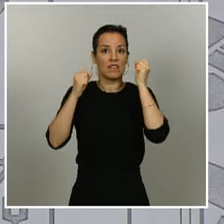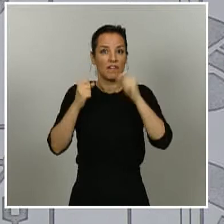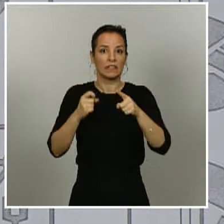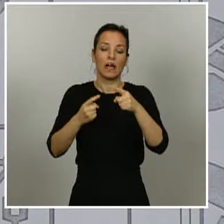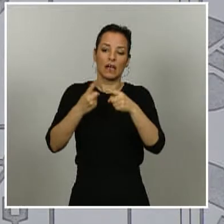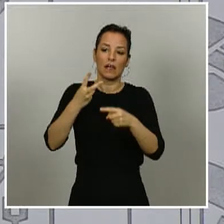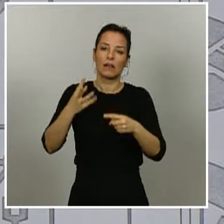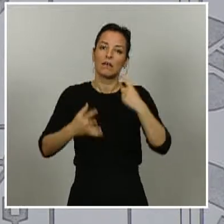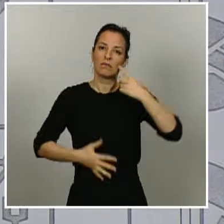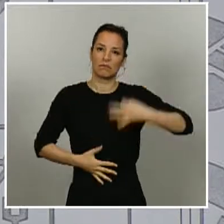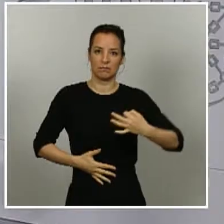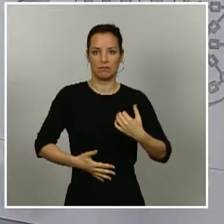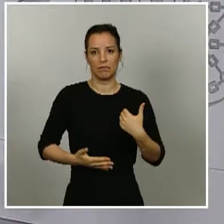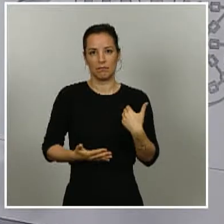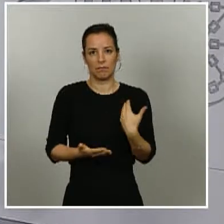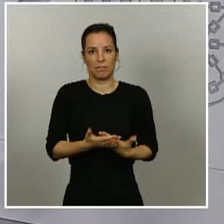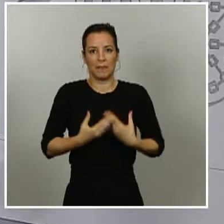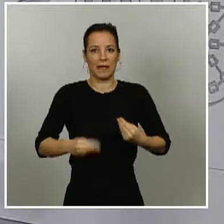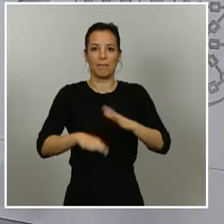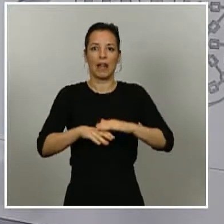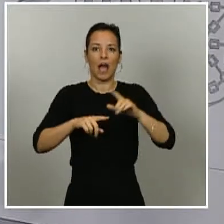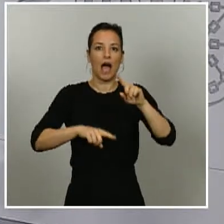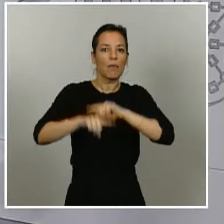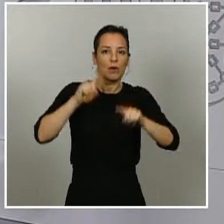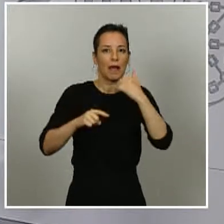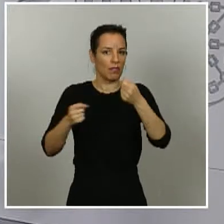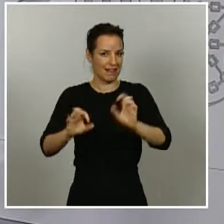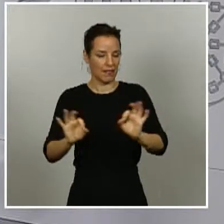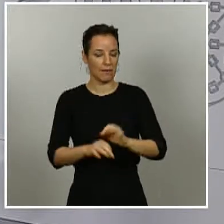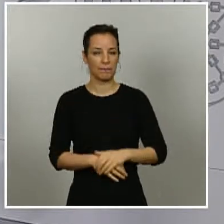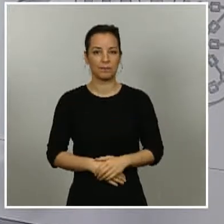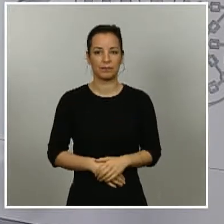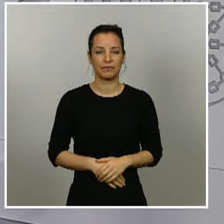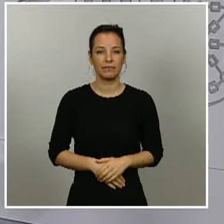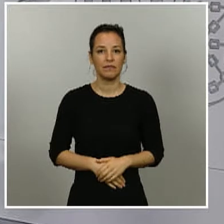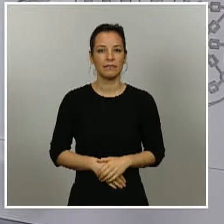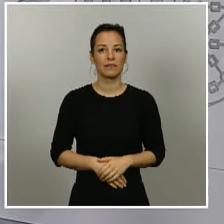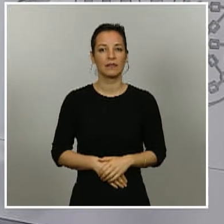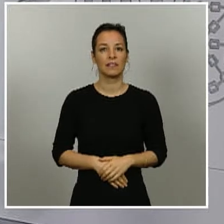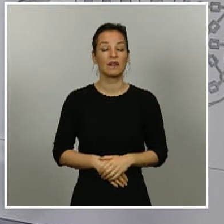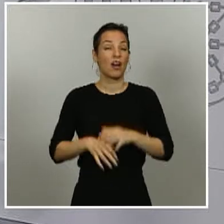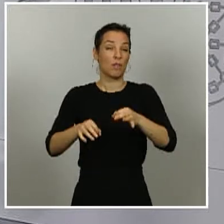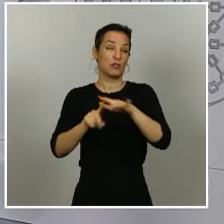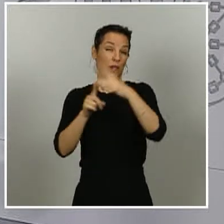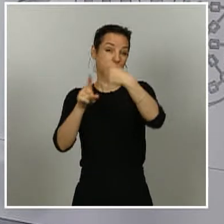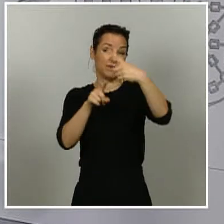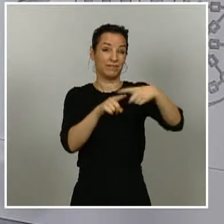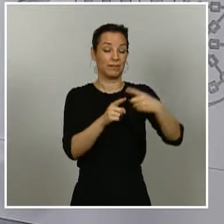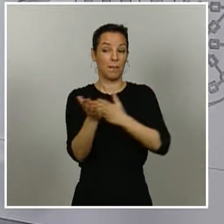colectivos. Como siempre hay mucha casuística, algunos medios insisten en ello, ha hablado en espacios públicos, ya